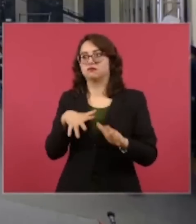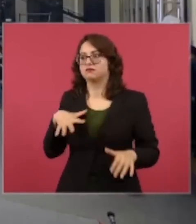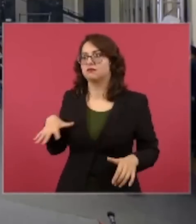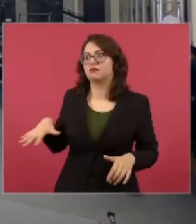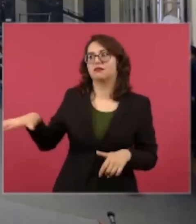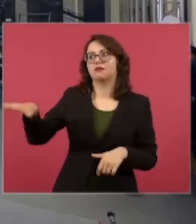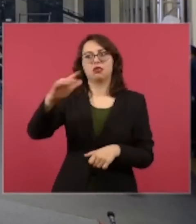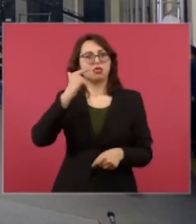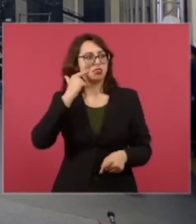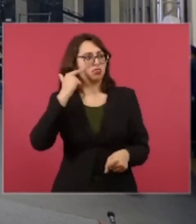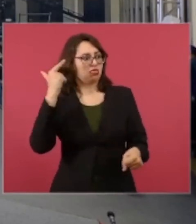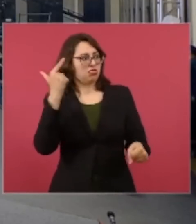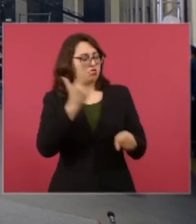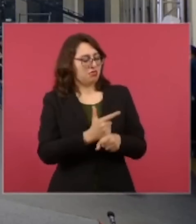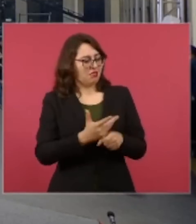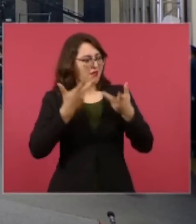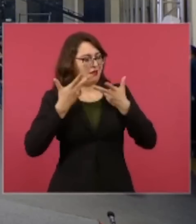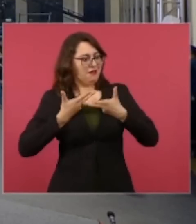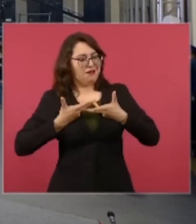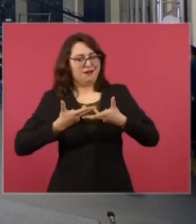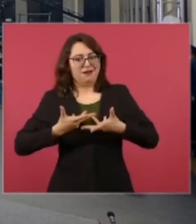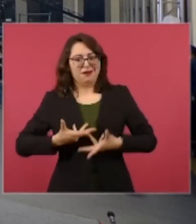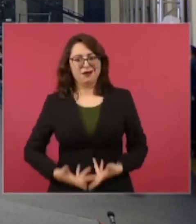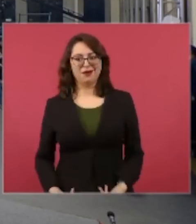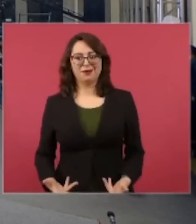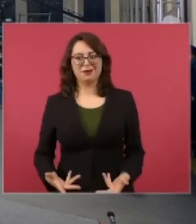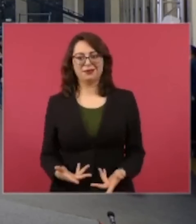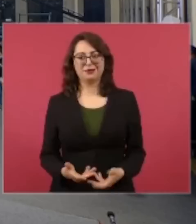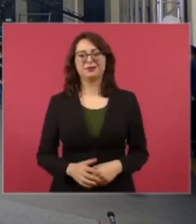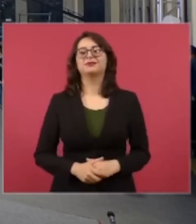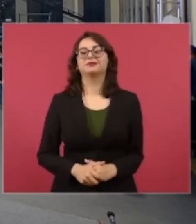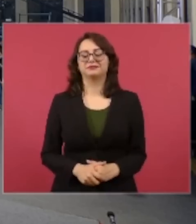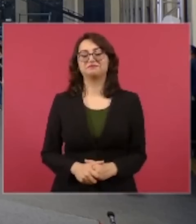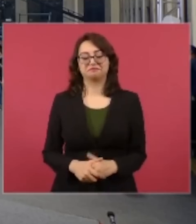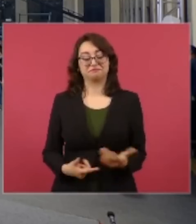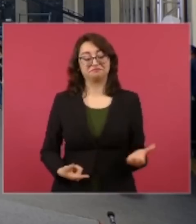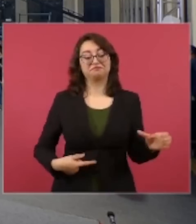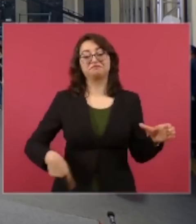Y considerar a la gente menor de edad